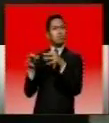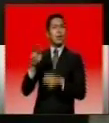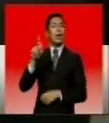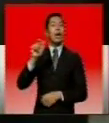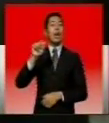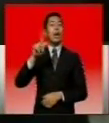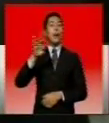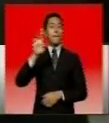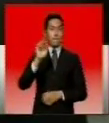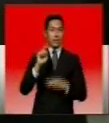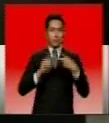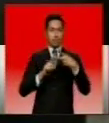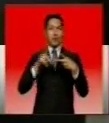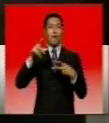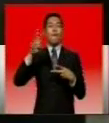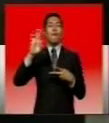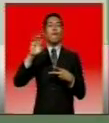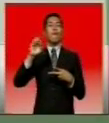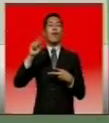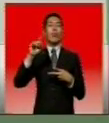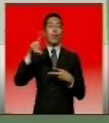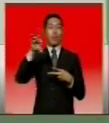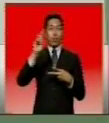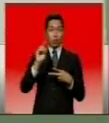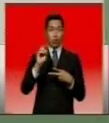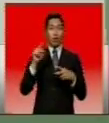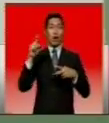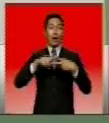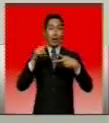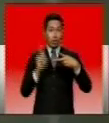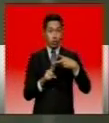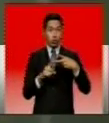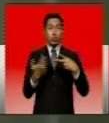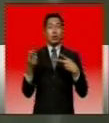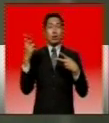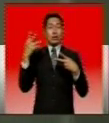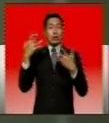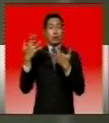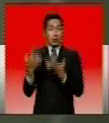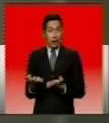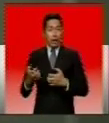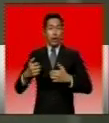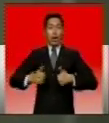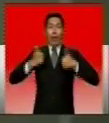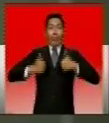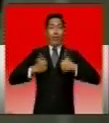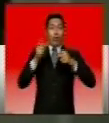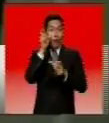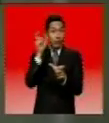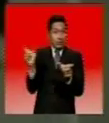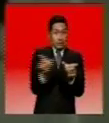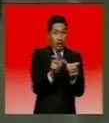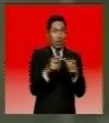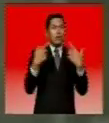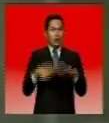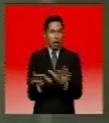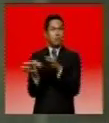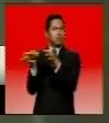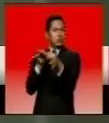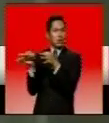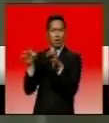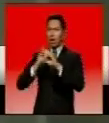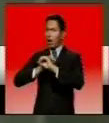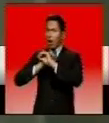y Fernando Villavicencio cuando impugnaron su candidatura fiscal. Esta empresa de papel fue constituida el año 99